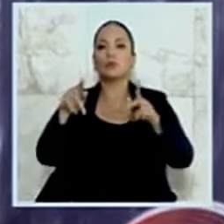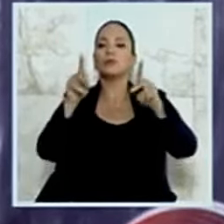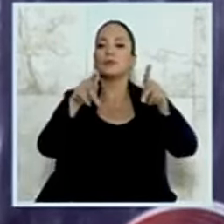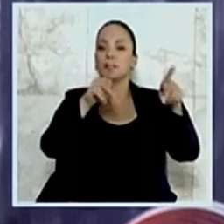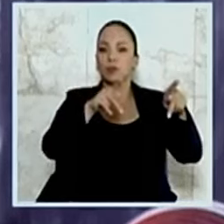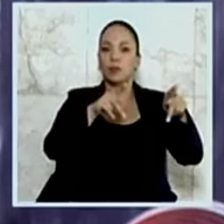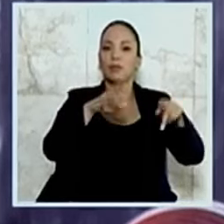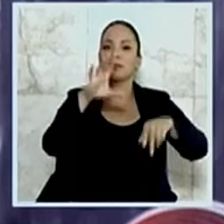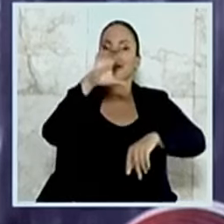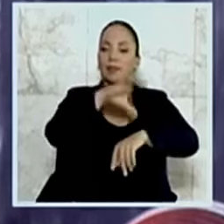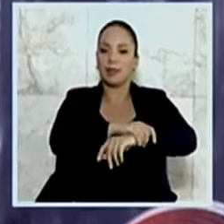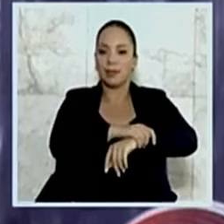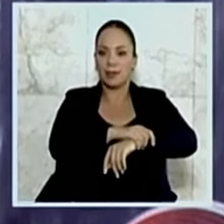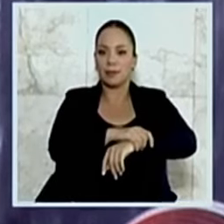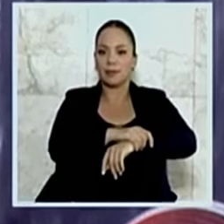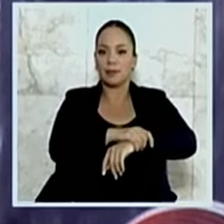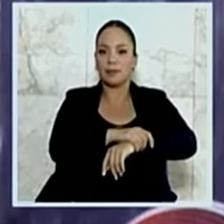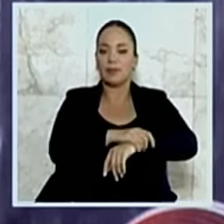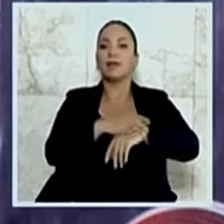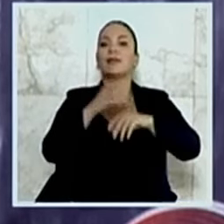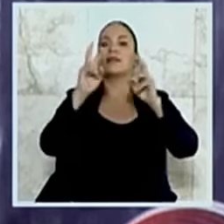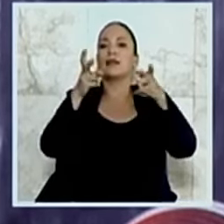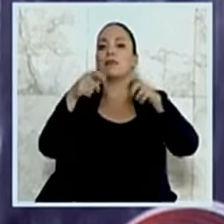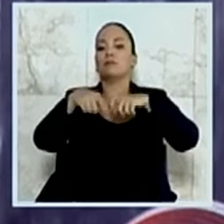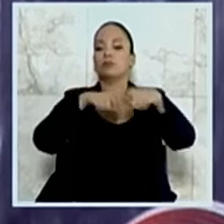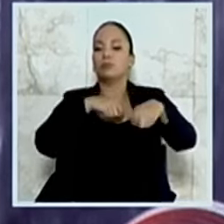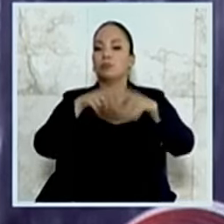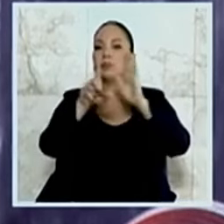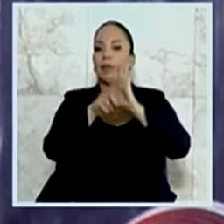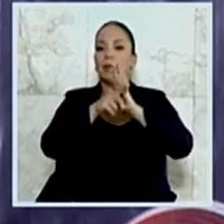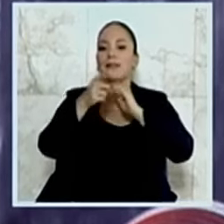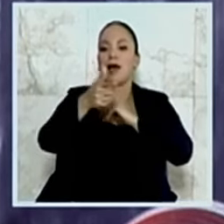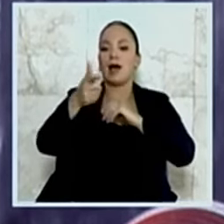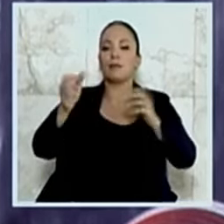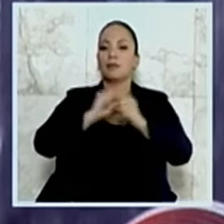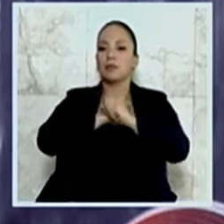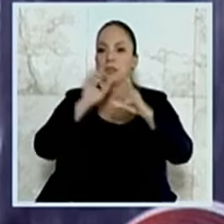los resultados, ya que estamos sobre el mes en que estamos trabajando.